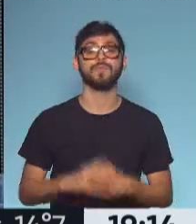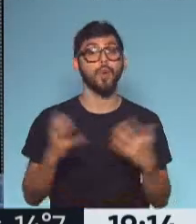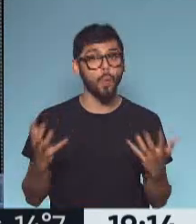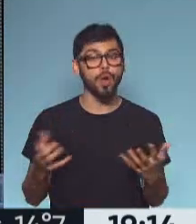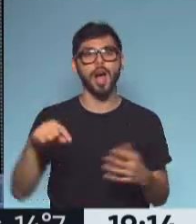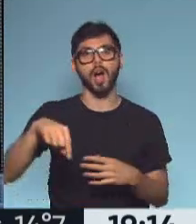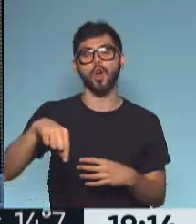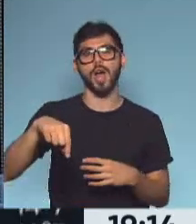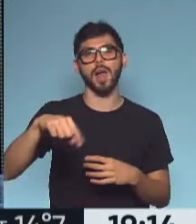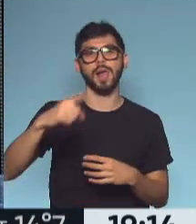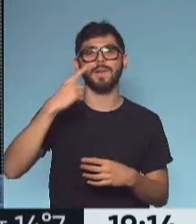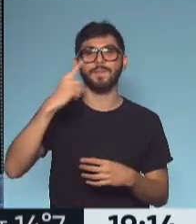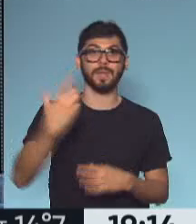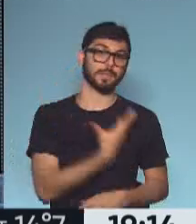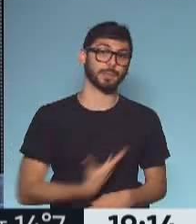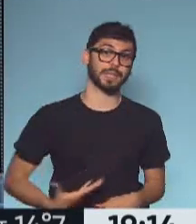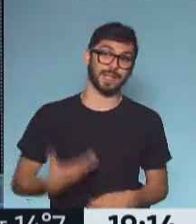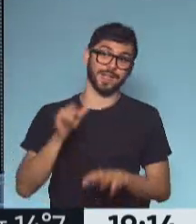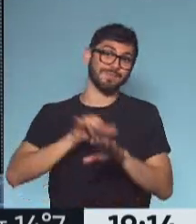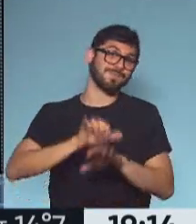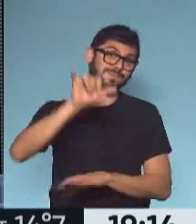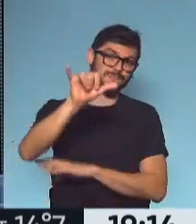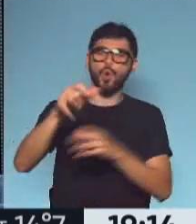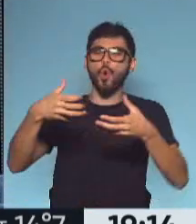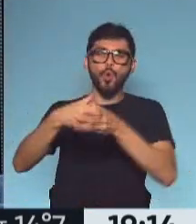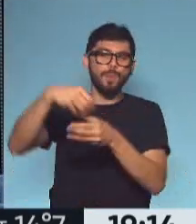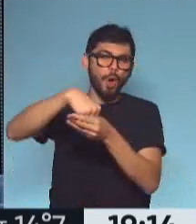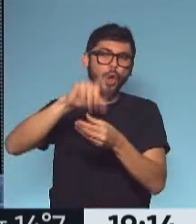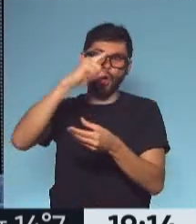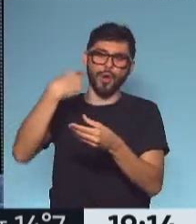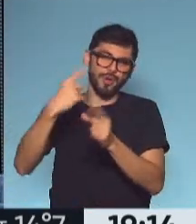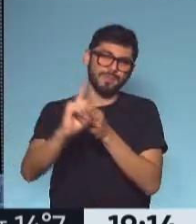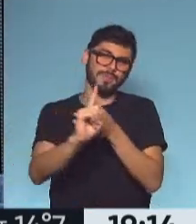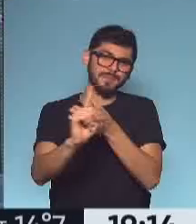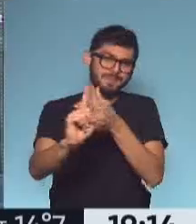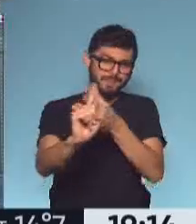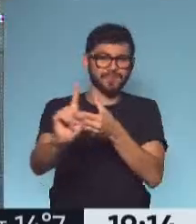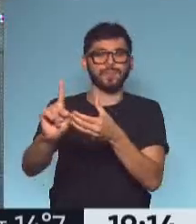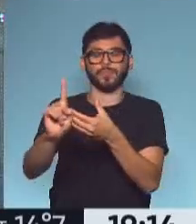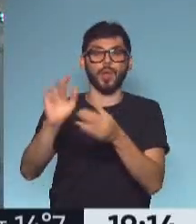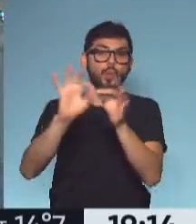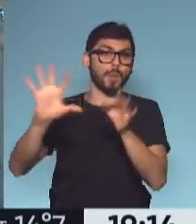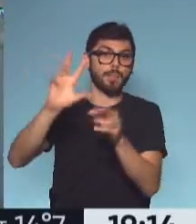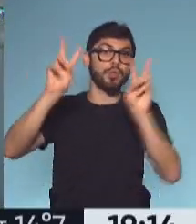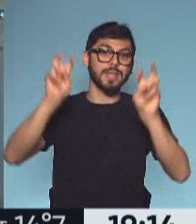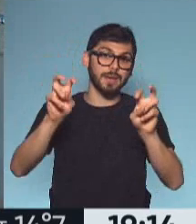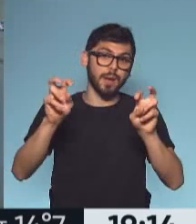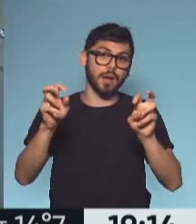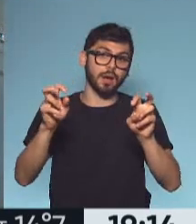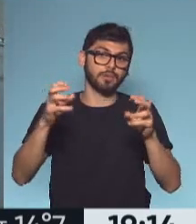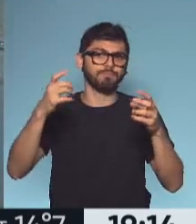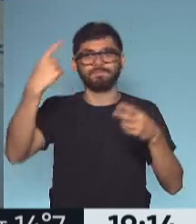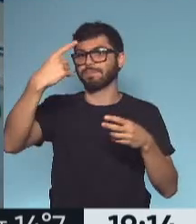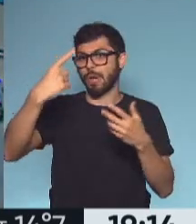Vamos a la gira del presidente, la comitiva que acompaña al presidente también por Europa. Tema, por supuesto, principalmente la negociación con el